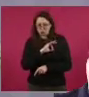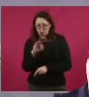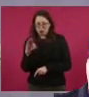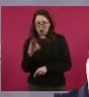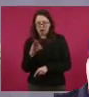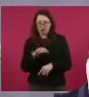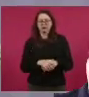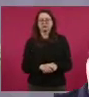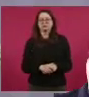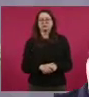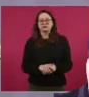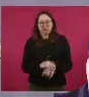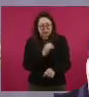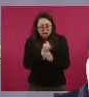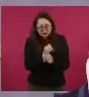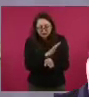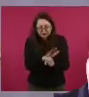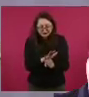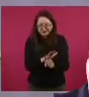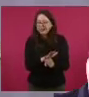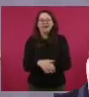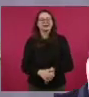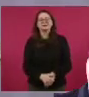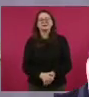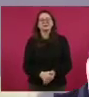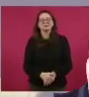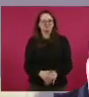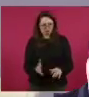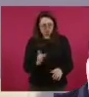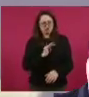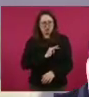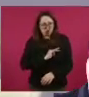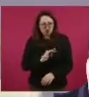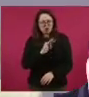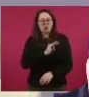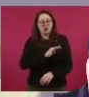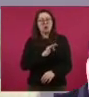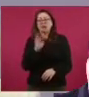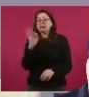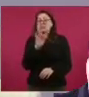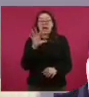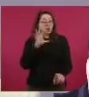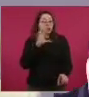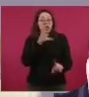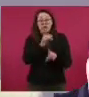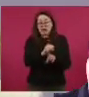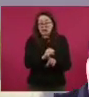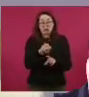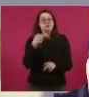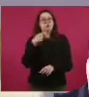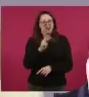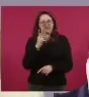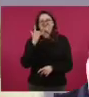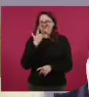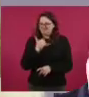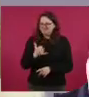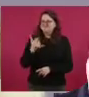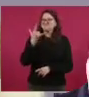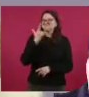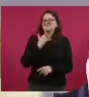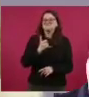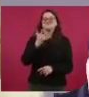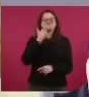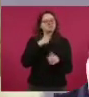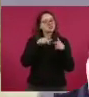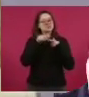lo imposible. Y si no lo logramos, caminar hacia eso, que para otros es imposible.